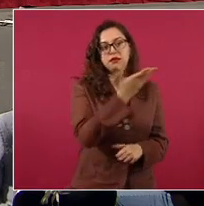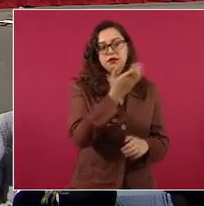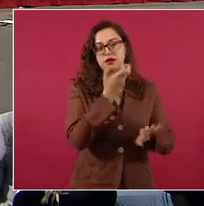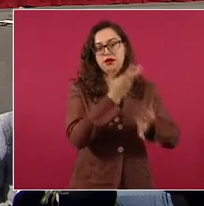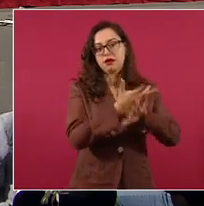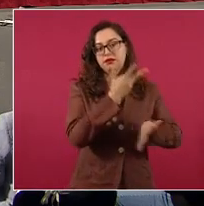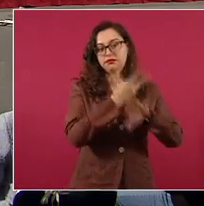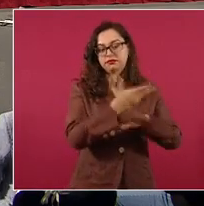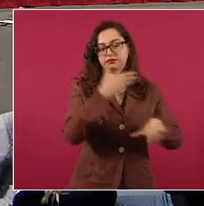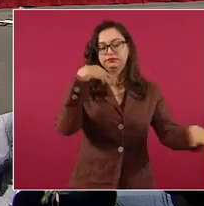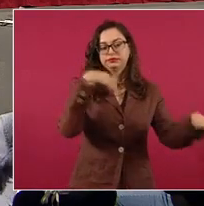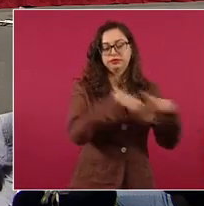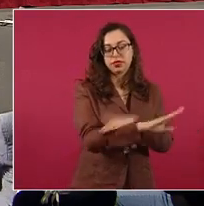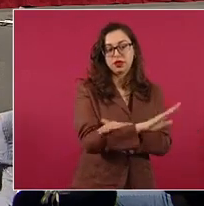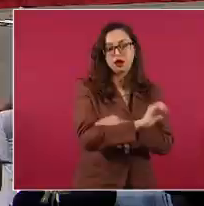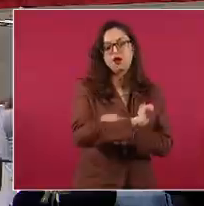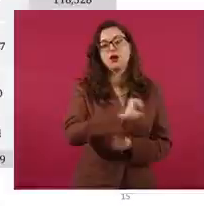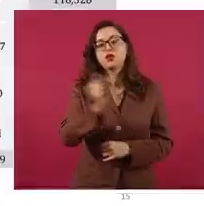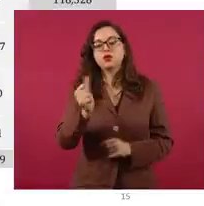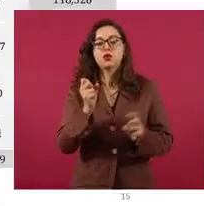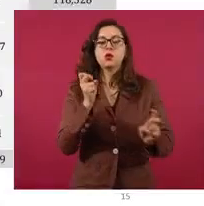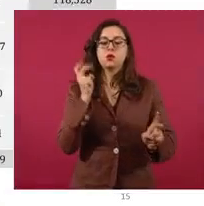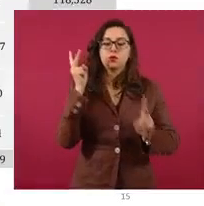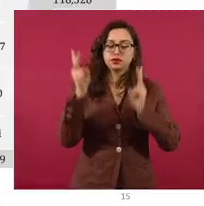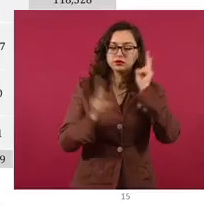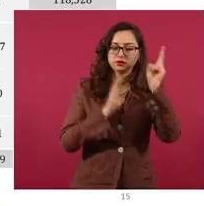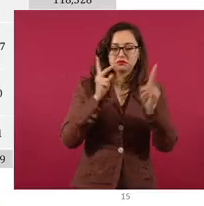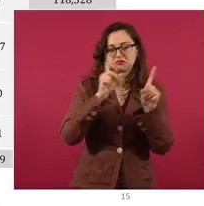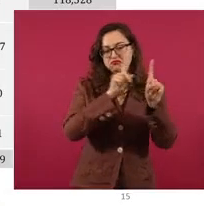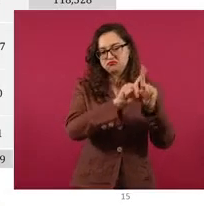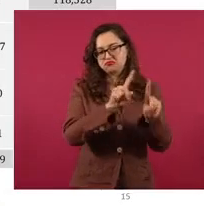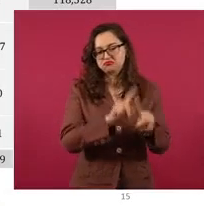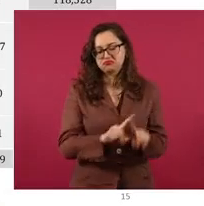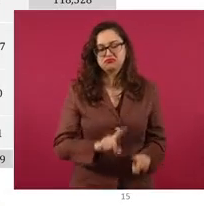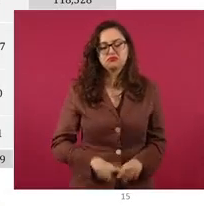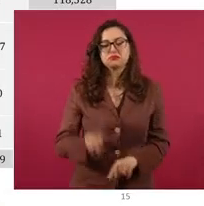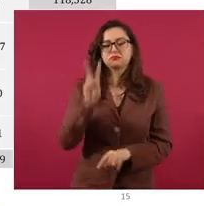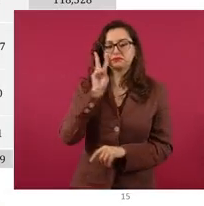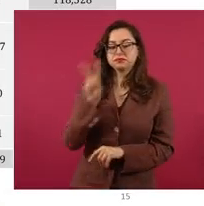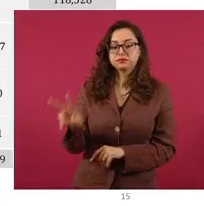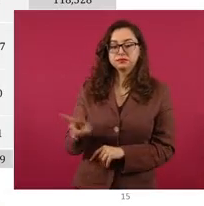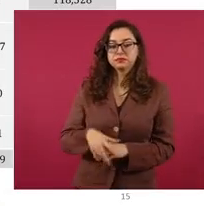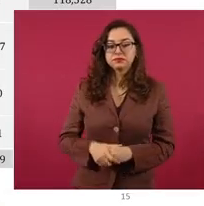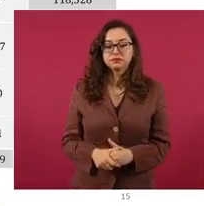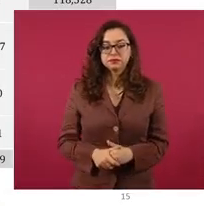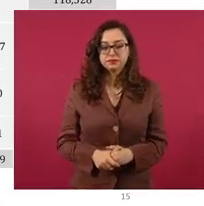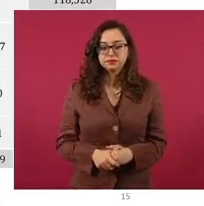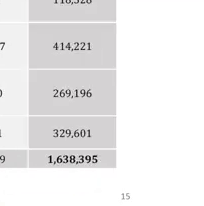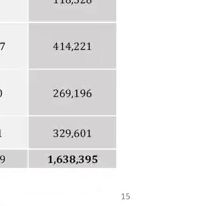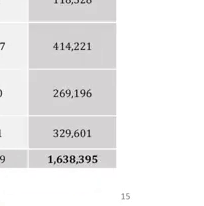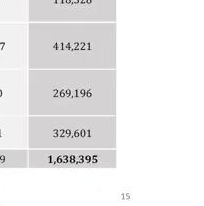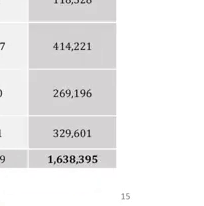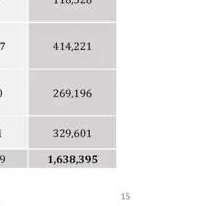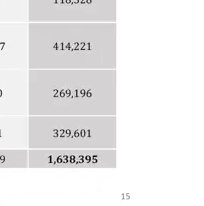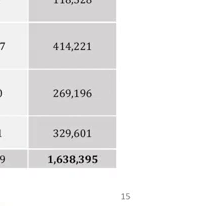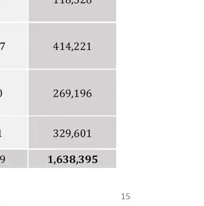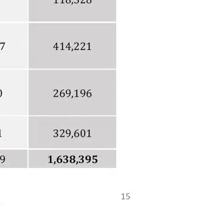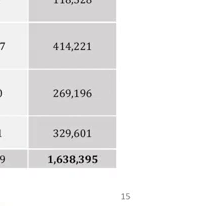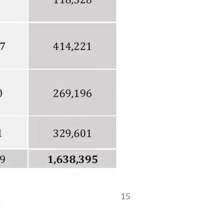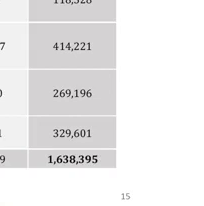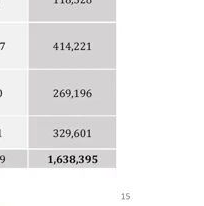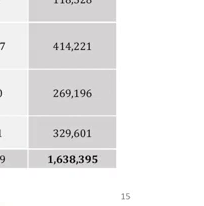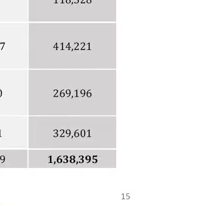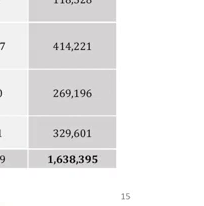las tarjetas de visitante regional, trabajadores fronterizos y otras, lo que da cuenta de